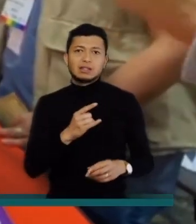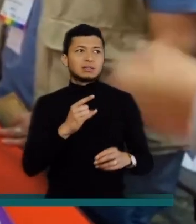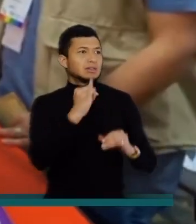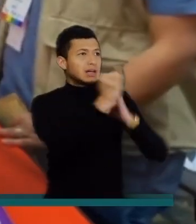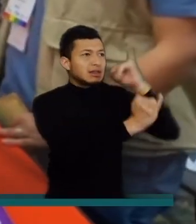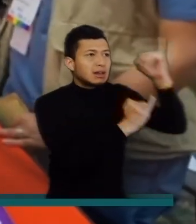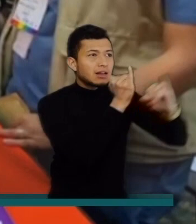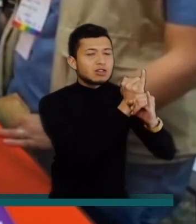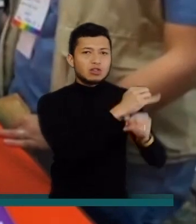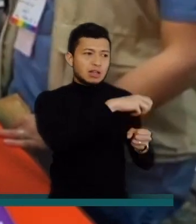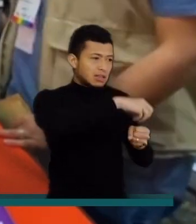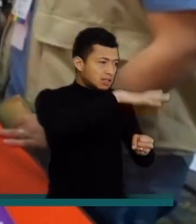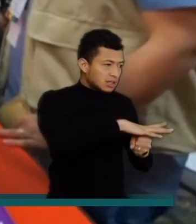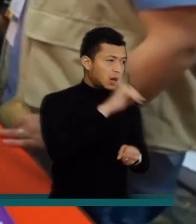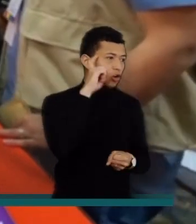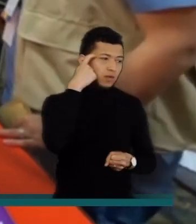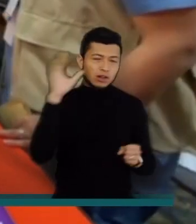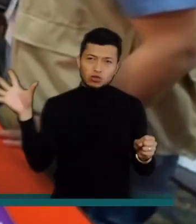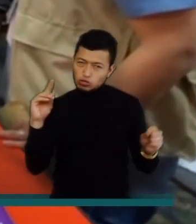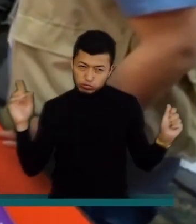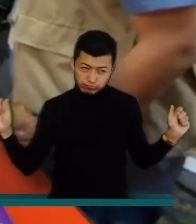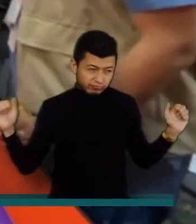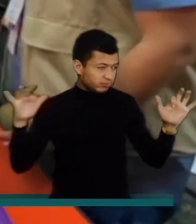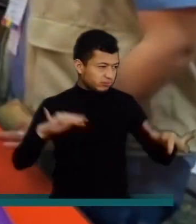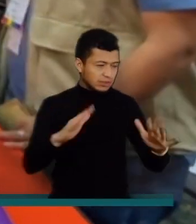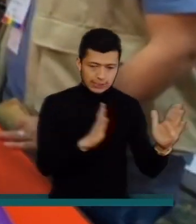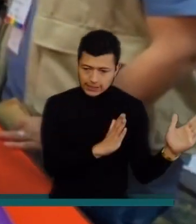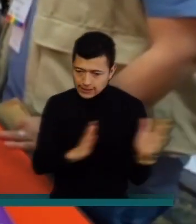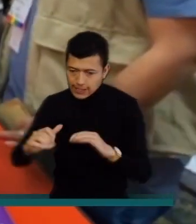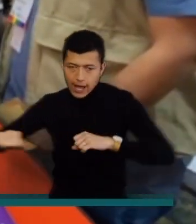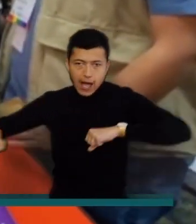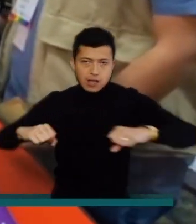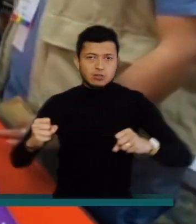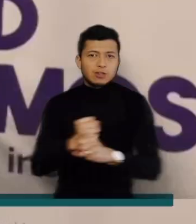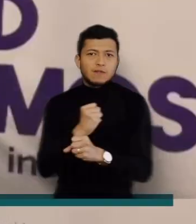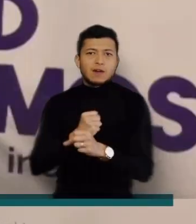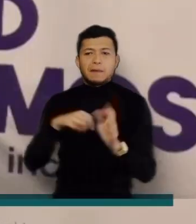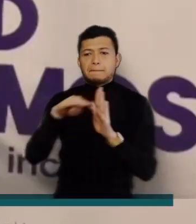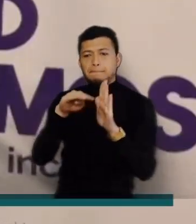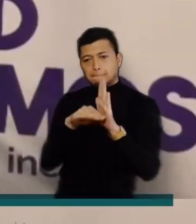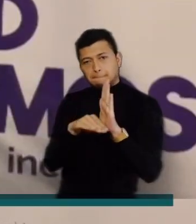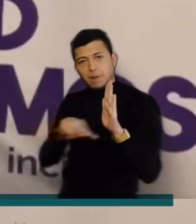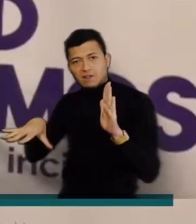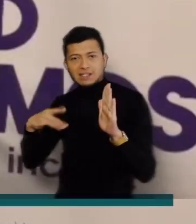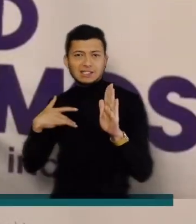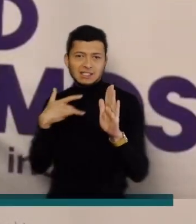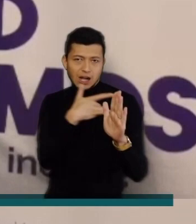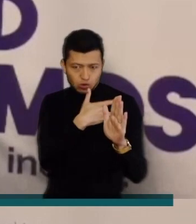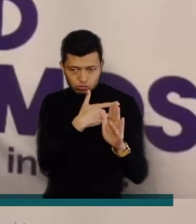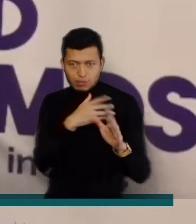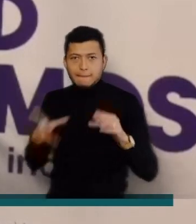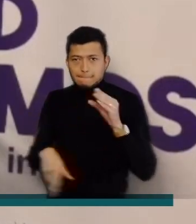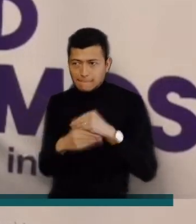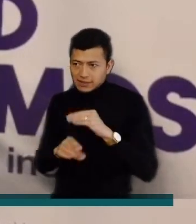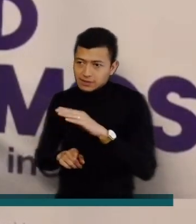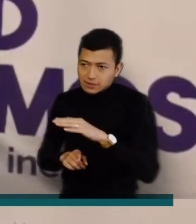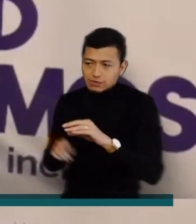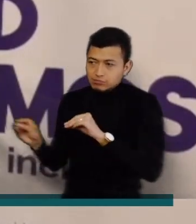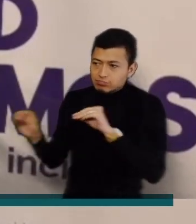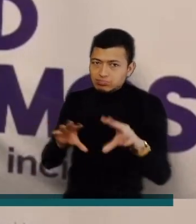con el objetivo de definir acciones para trabajar en torno a las políticas públicas de salud y migración por eso nos encontramos